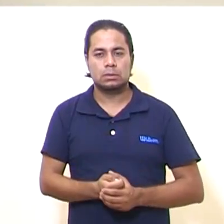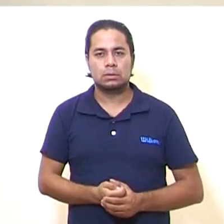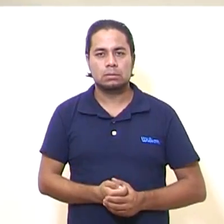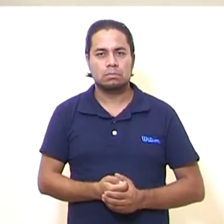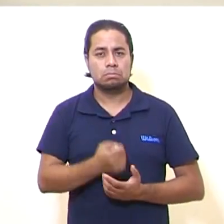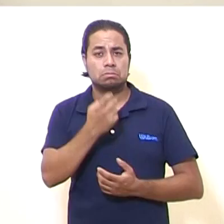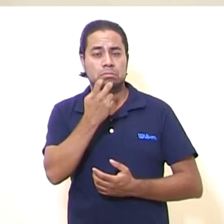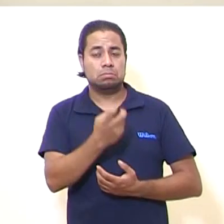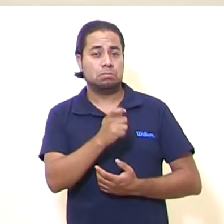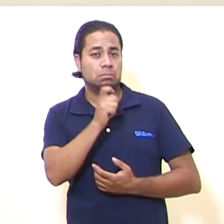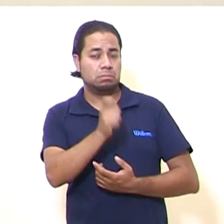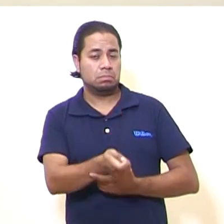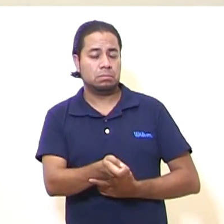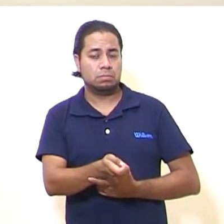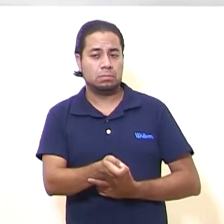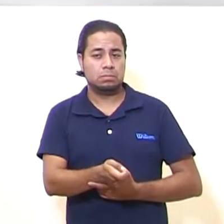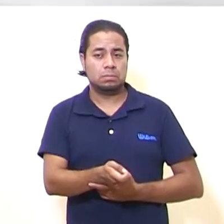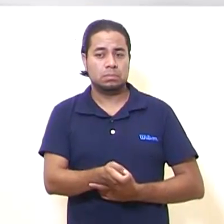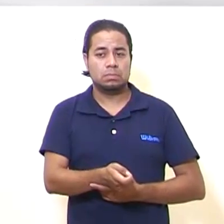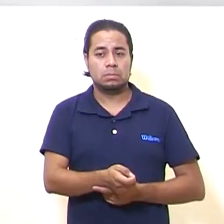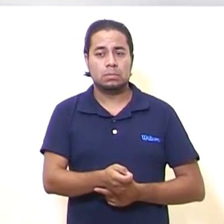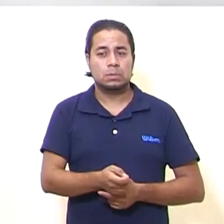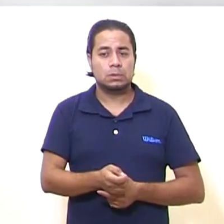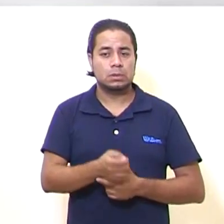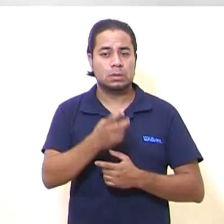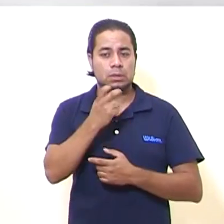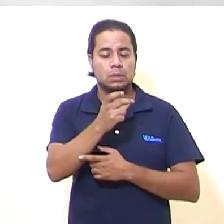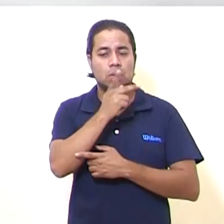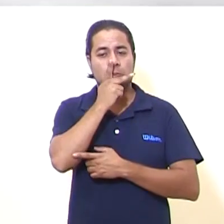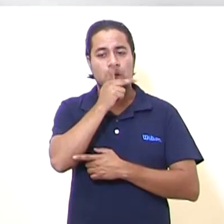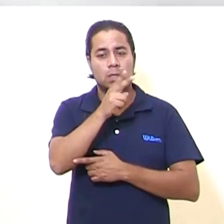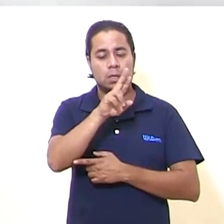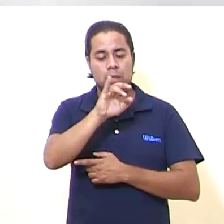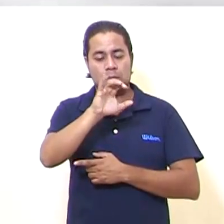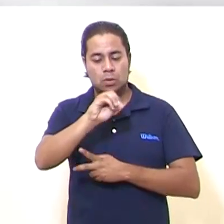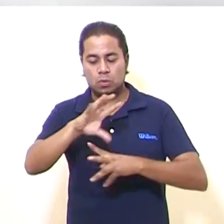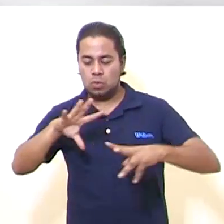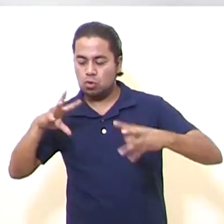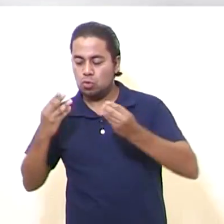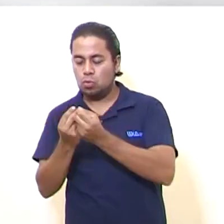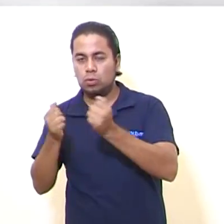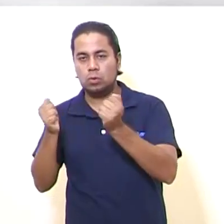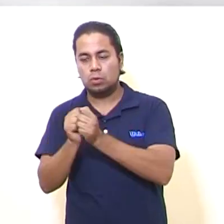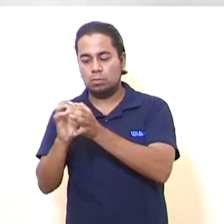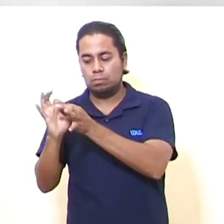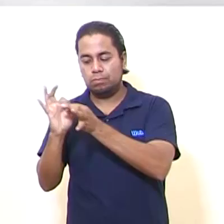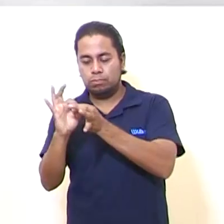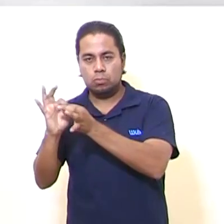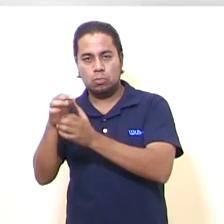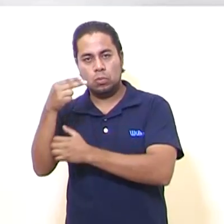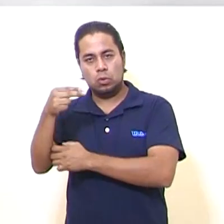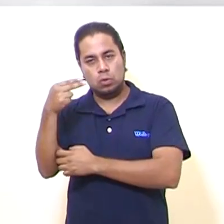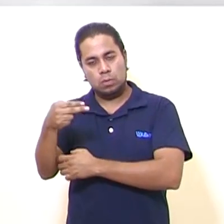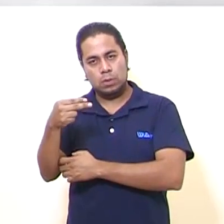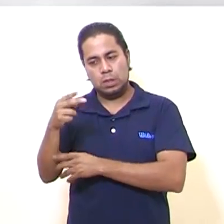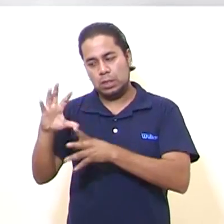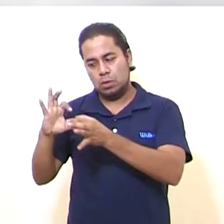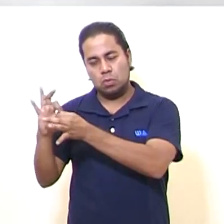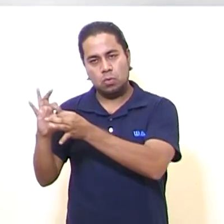nos está diciendo que la palabra río forma parte del nombre propio,